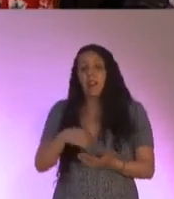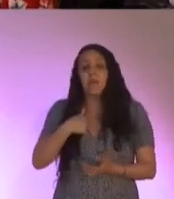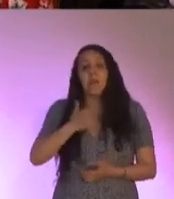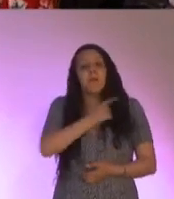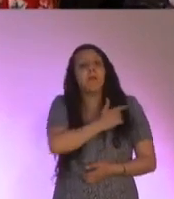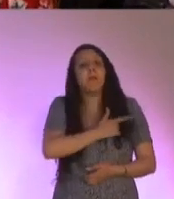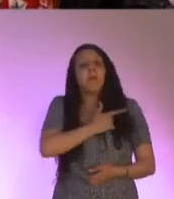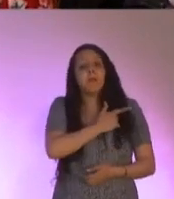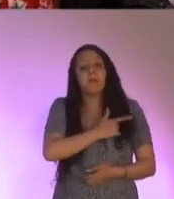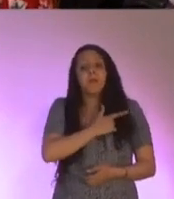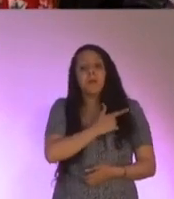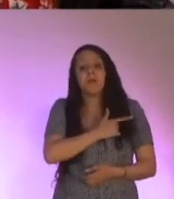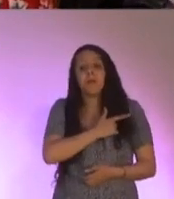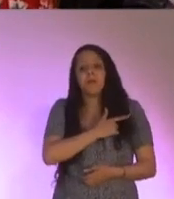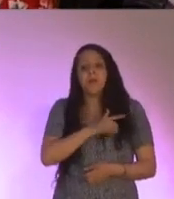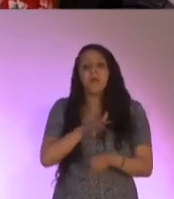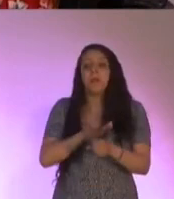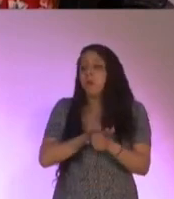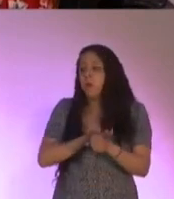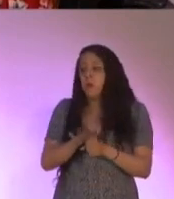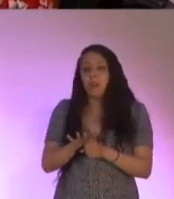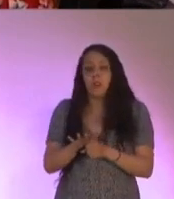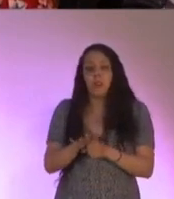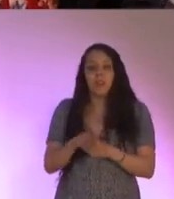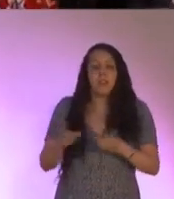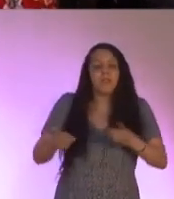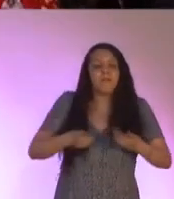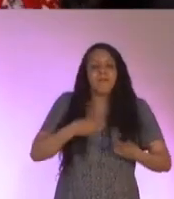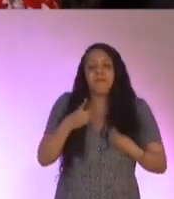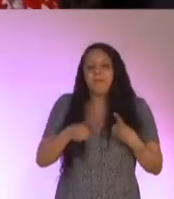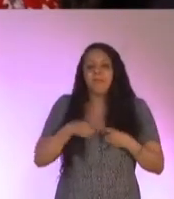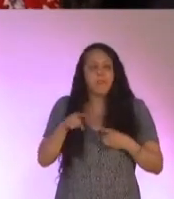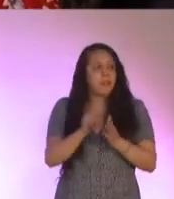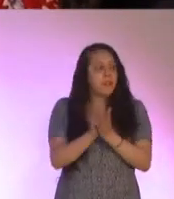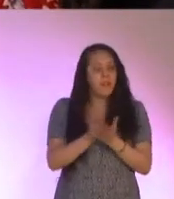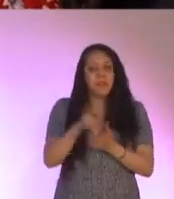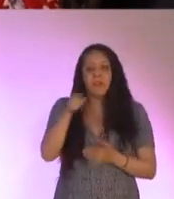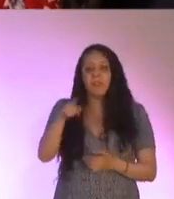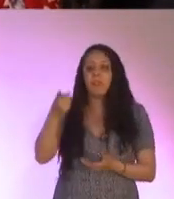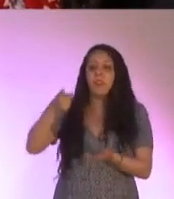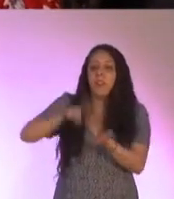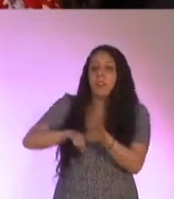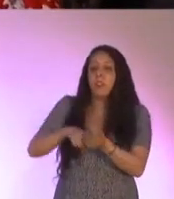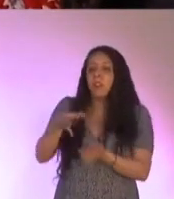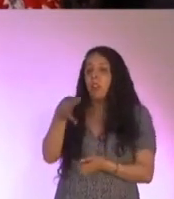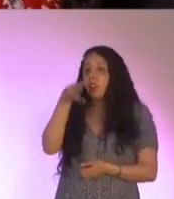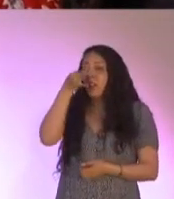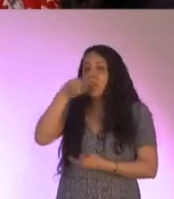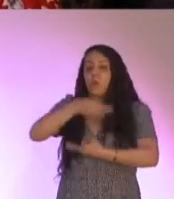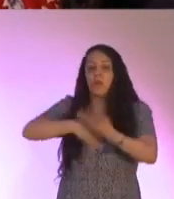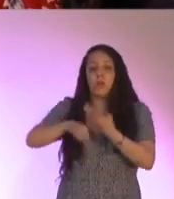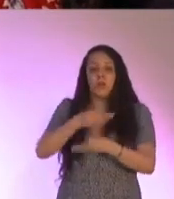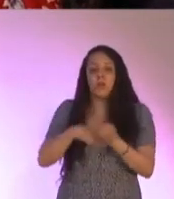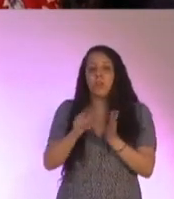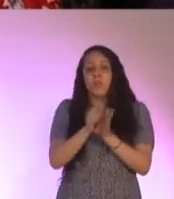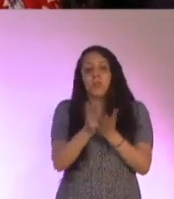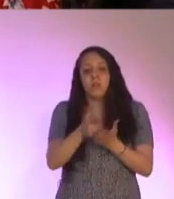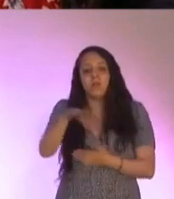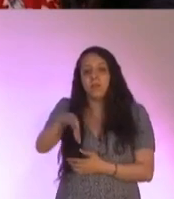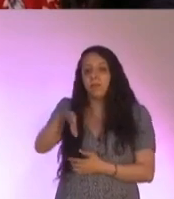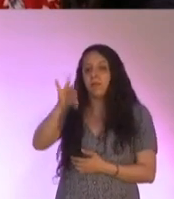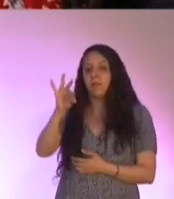algo que hay que decirles a las personas es que la mayoría de estos textos me sacadas del hervor